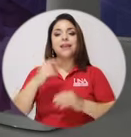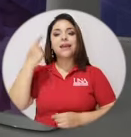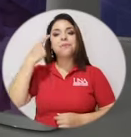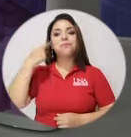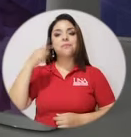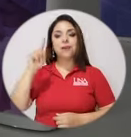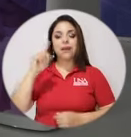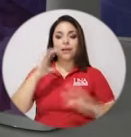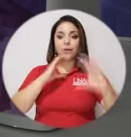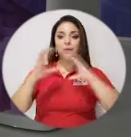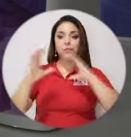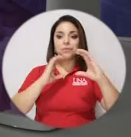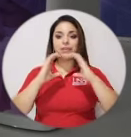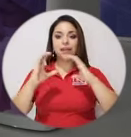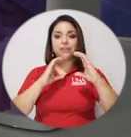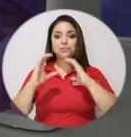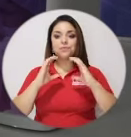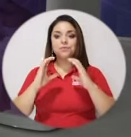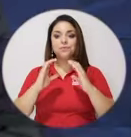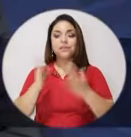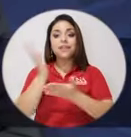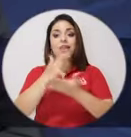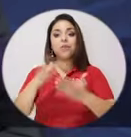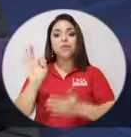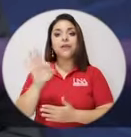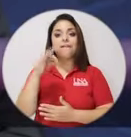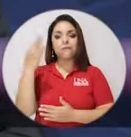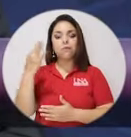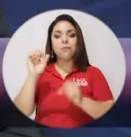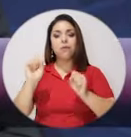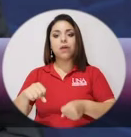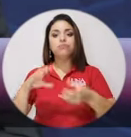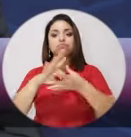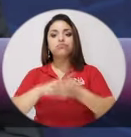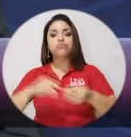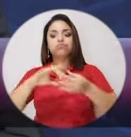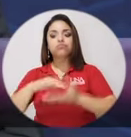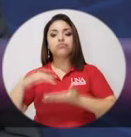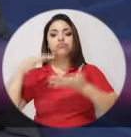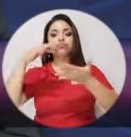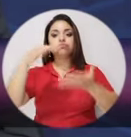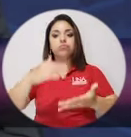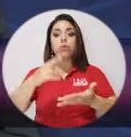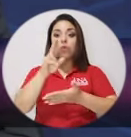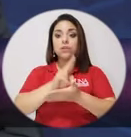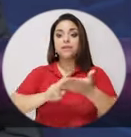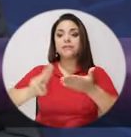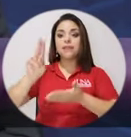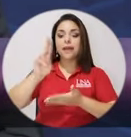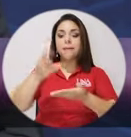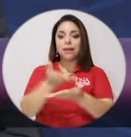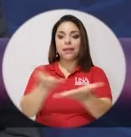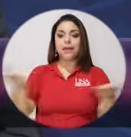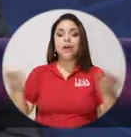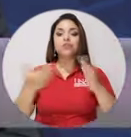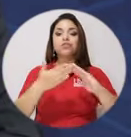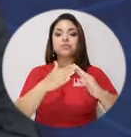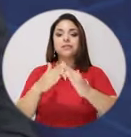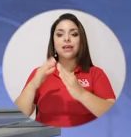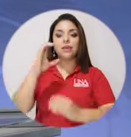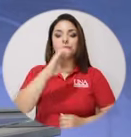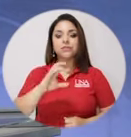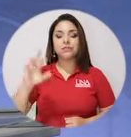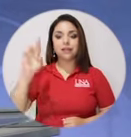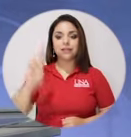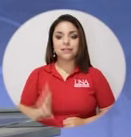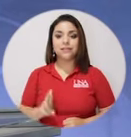para la comunicación y de alguna manera la rendición de cuentas de nuestra universidad hacia la sociedad costarricense. Así